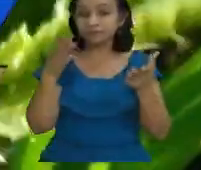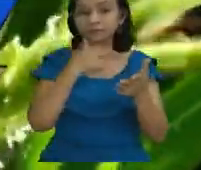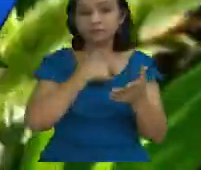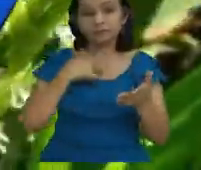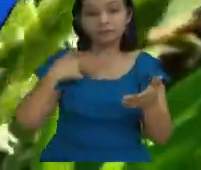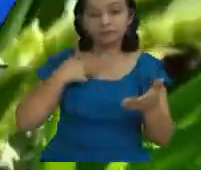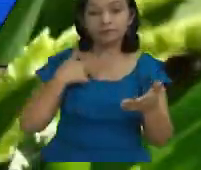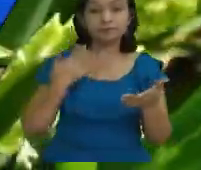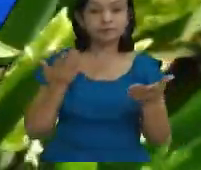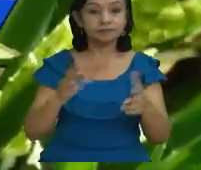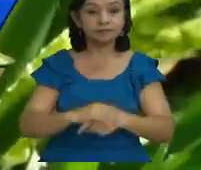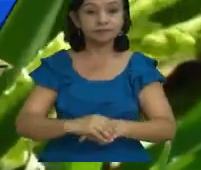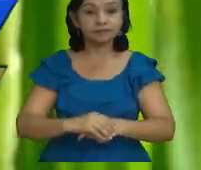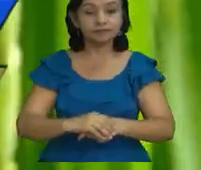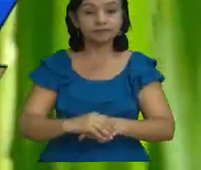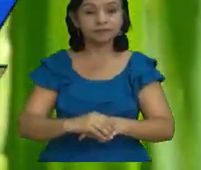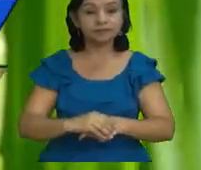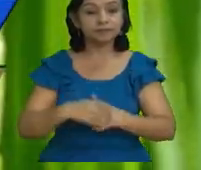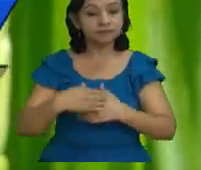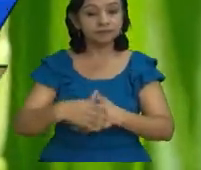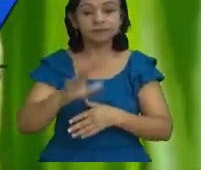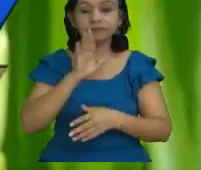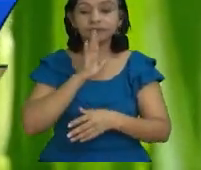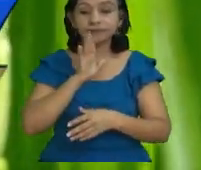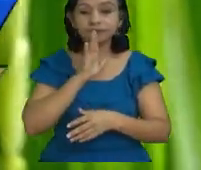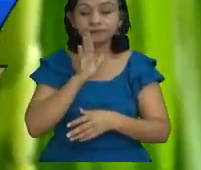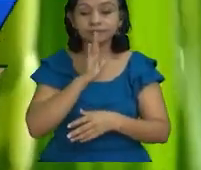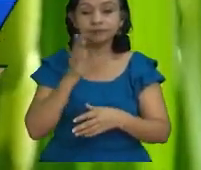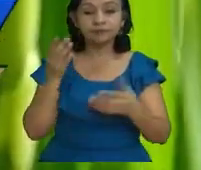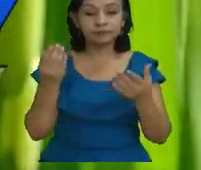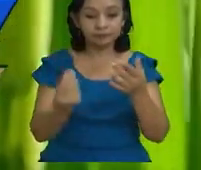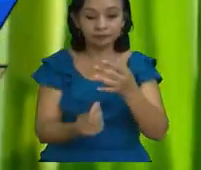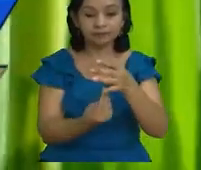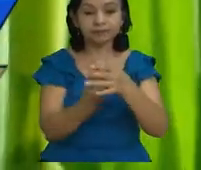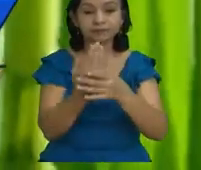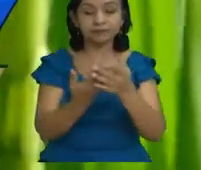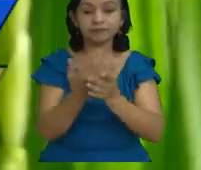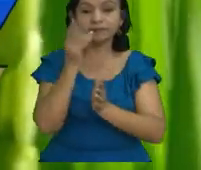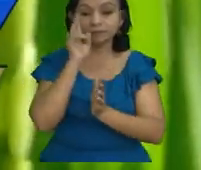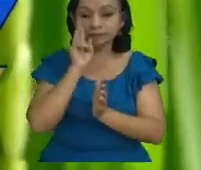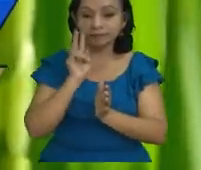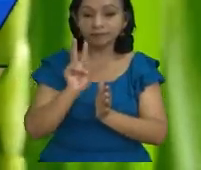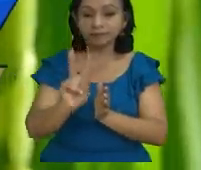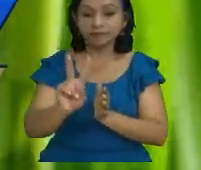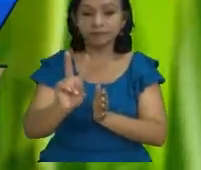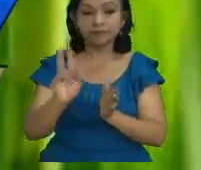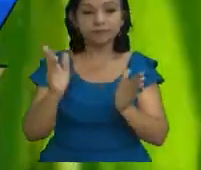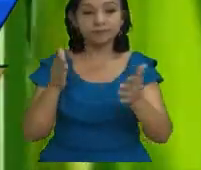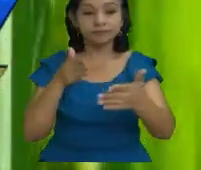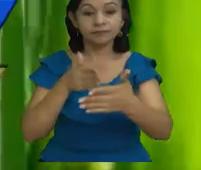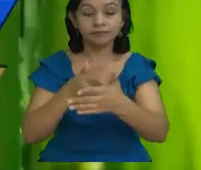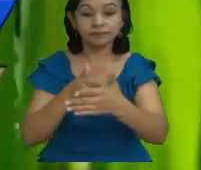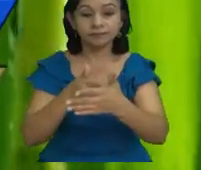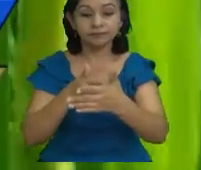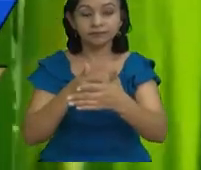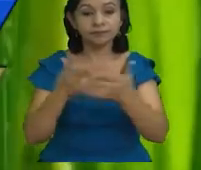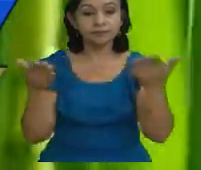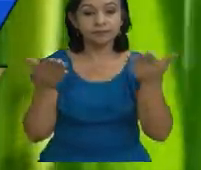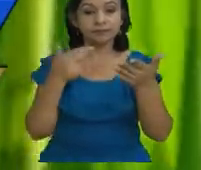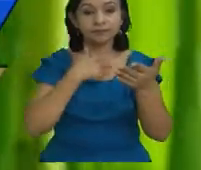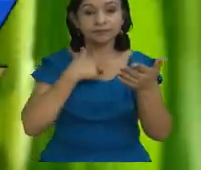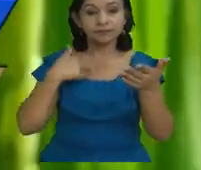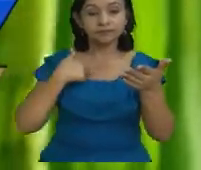estacionales. Claro. Entonces, cuando no hay un tipo de producción, lo vimos, quienes tuvimos el tiempo, pues, o la compañía de